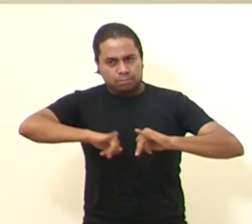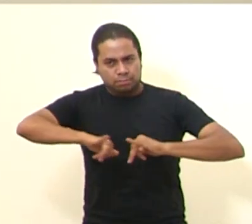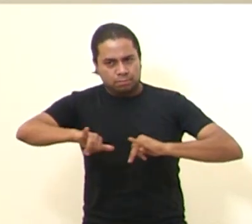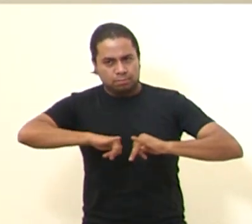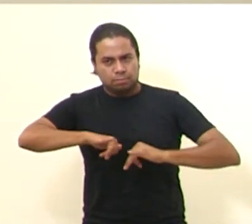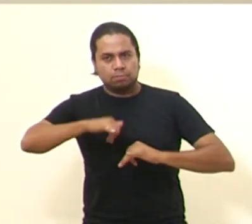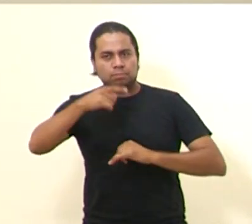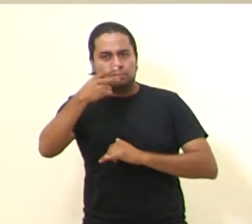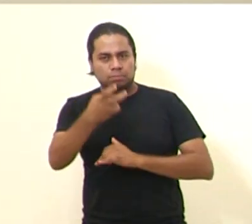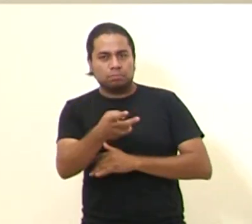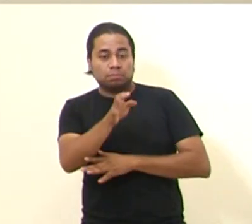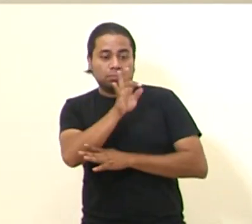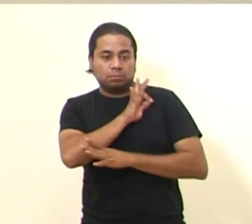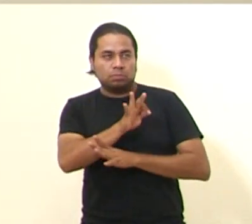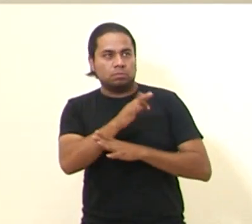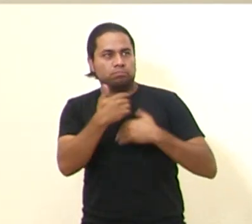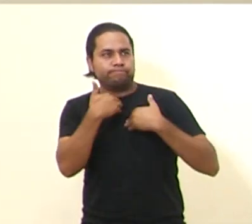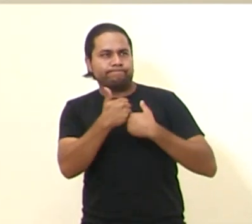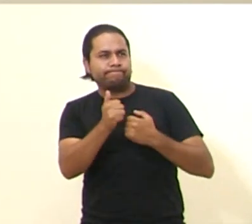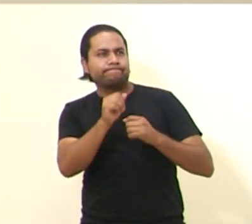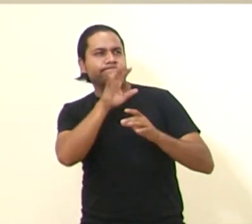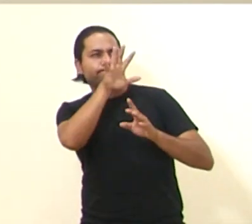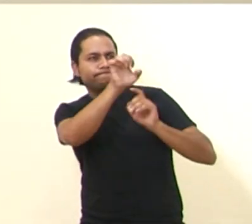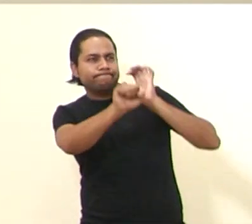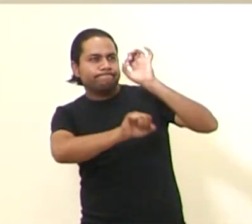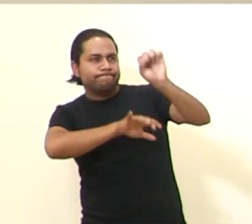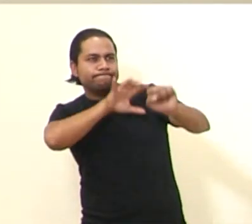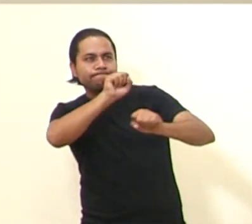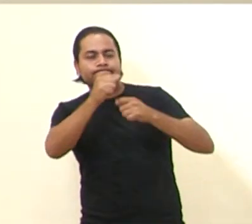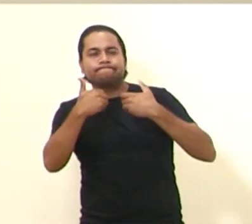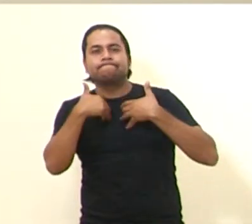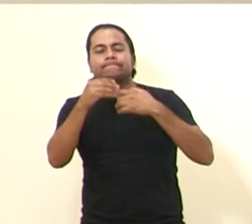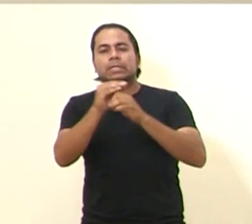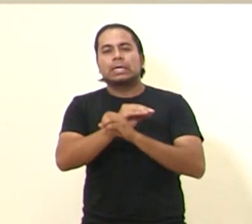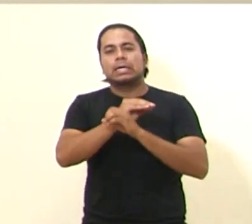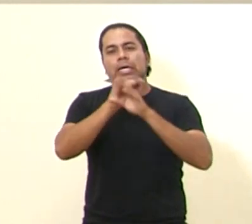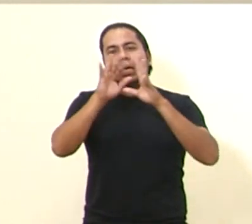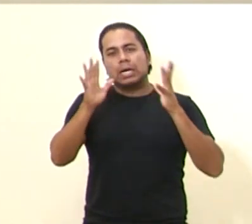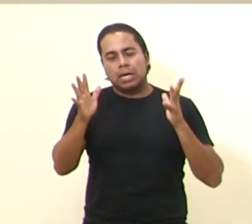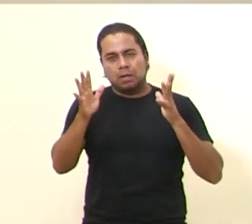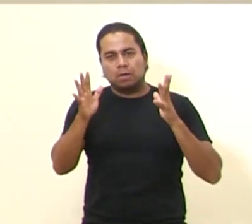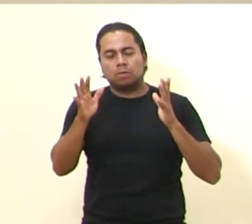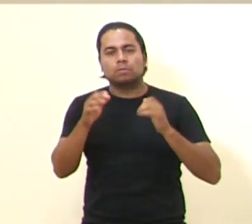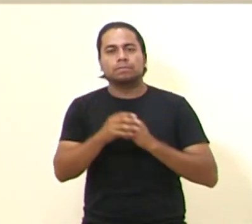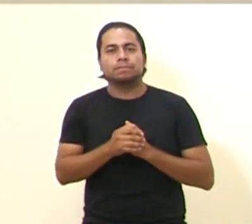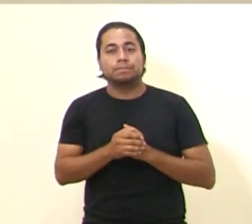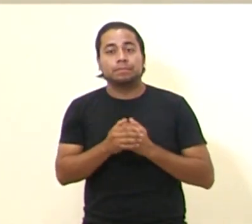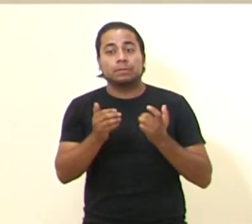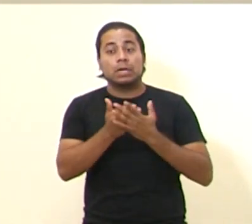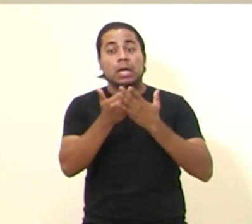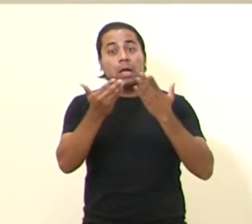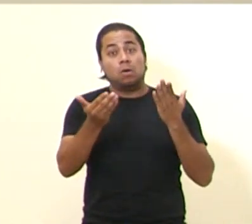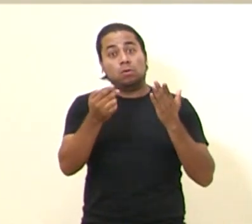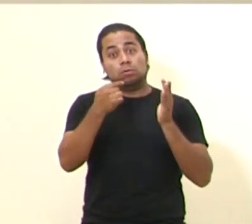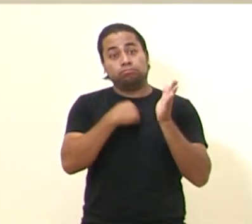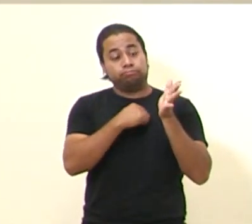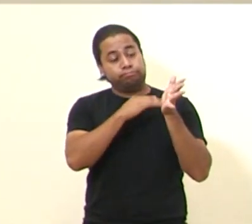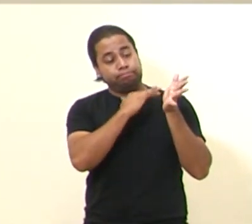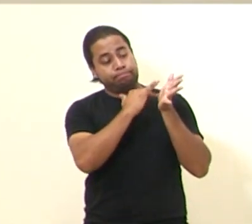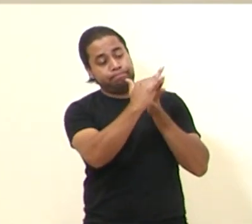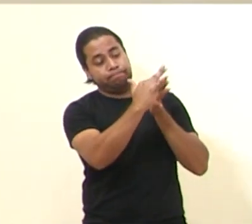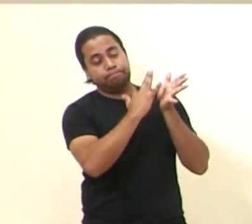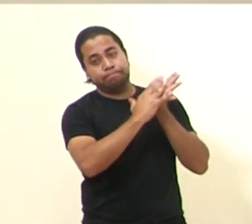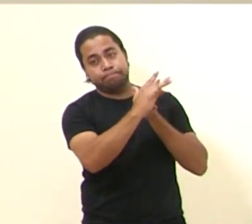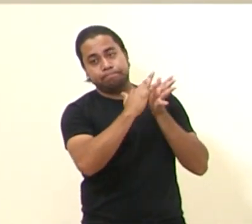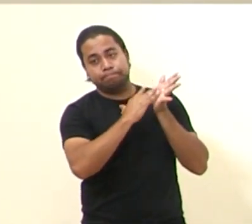que se entienda mejor el tema que estamos presentando. A continuación voy a leerles la